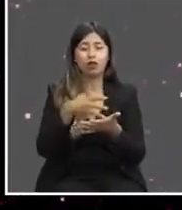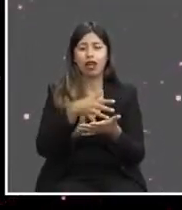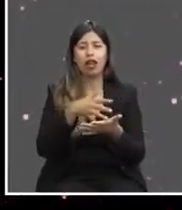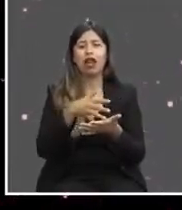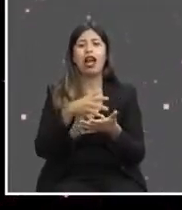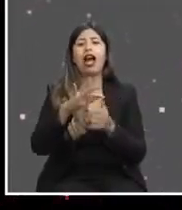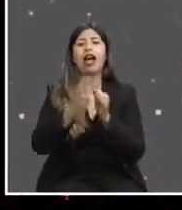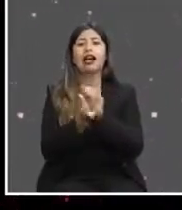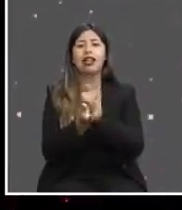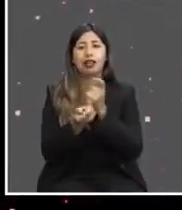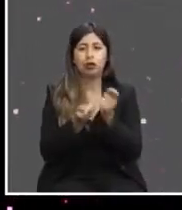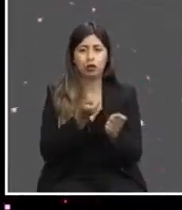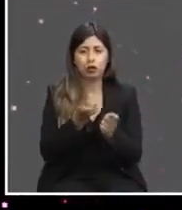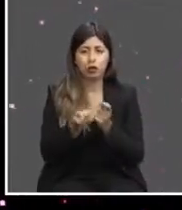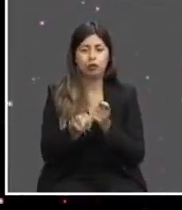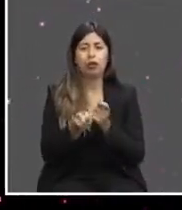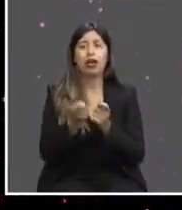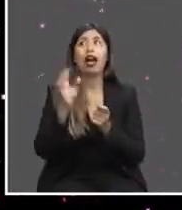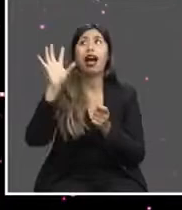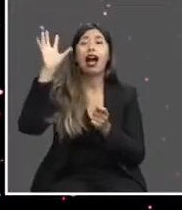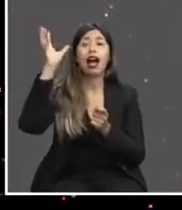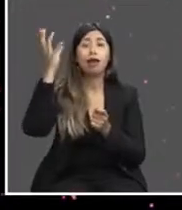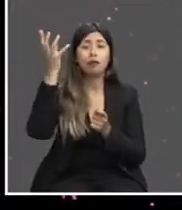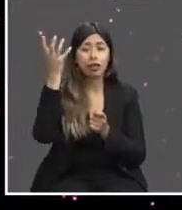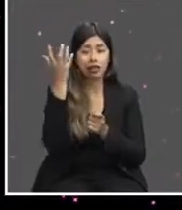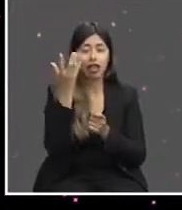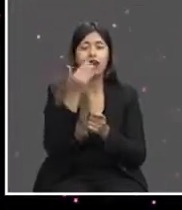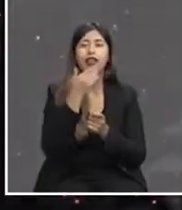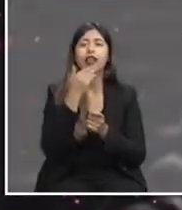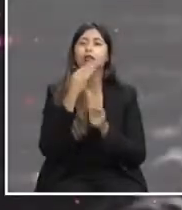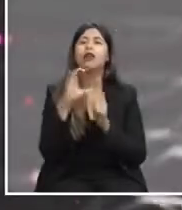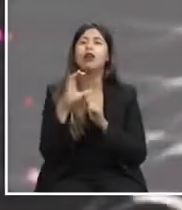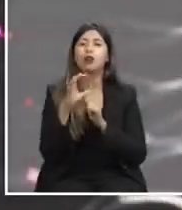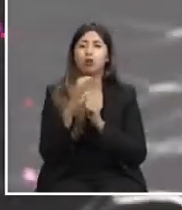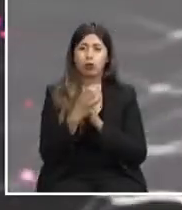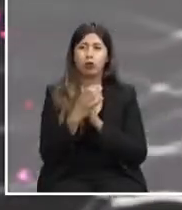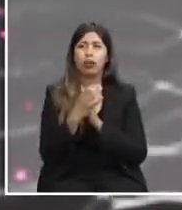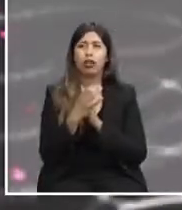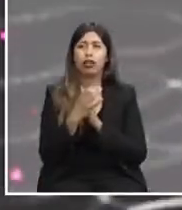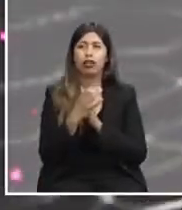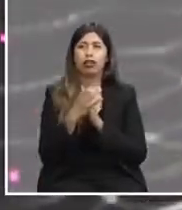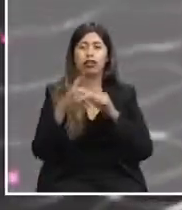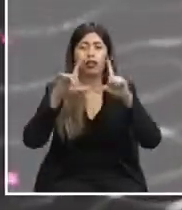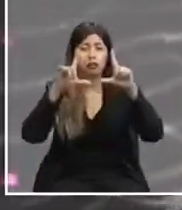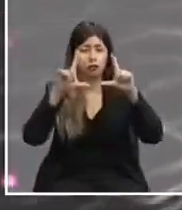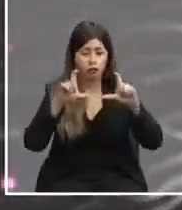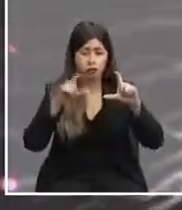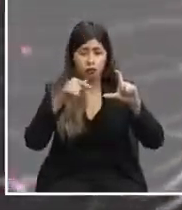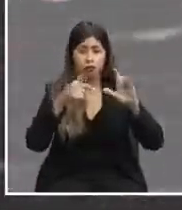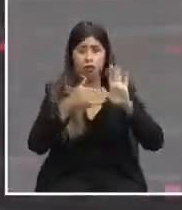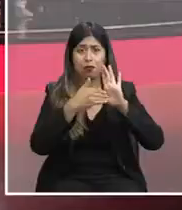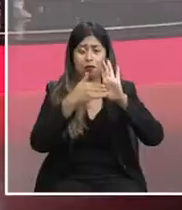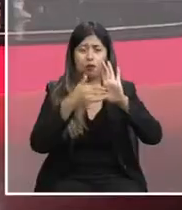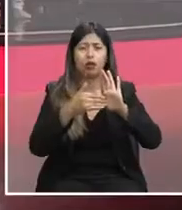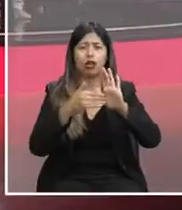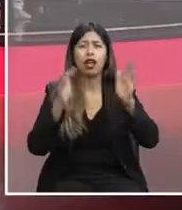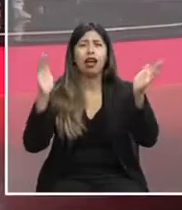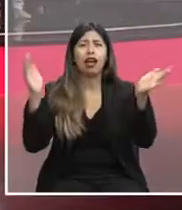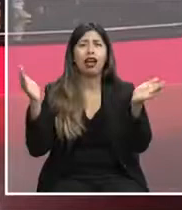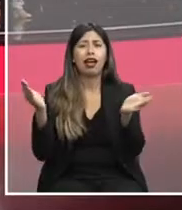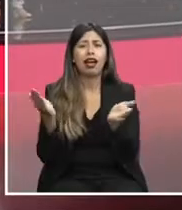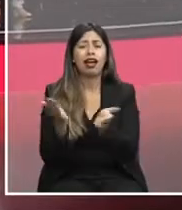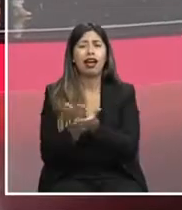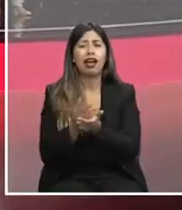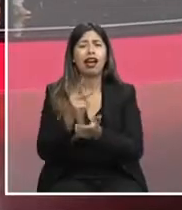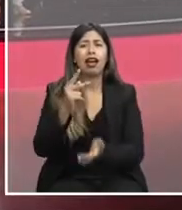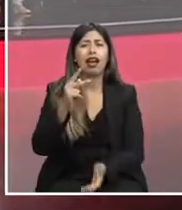vulnerabilidad económica, la ambiental o incluso la cultural. La fotografía muestra, por ejemplo, la quebrada Quesala cerca